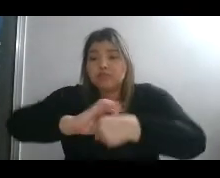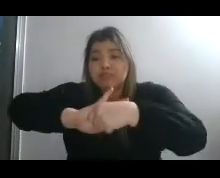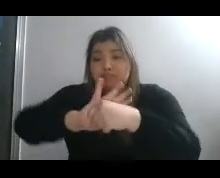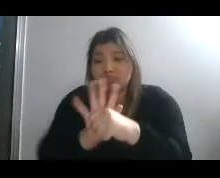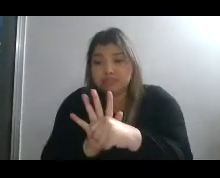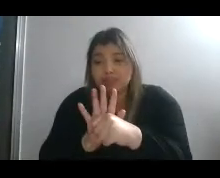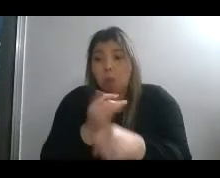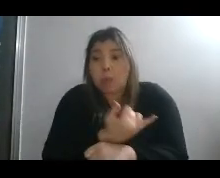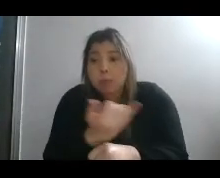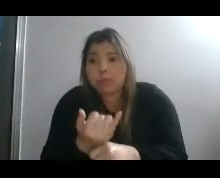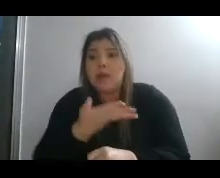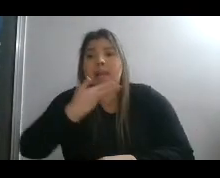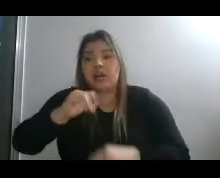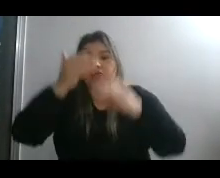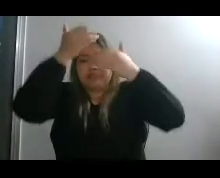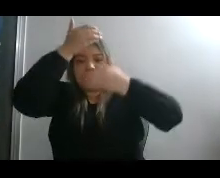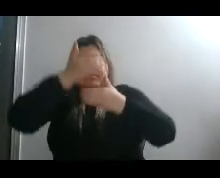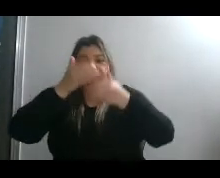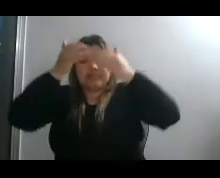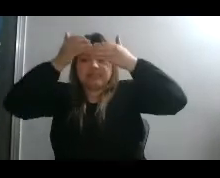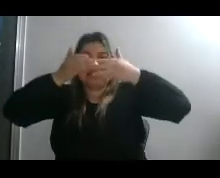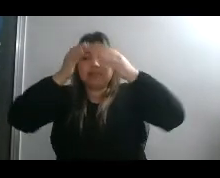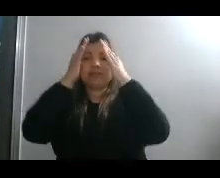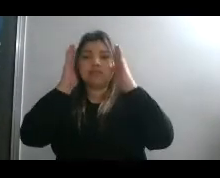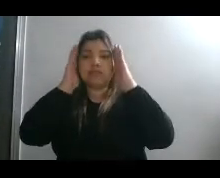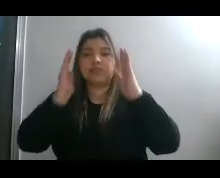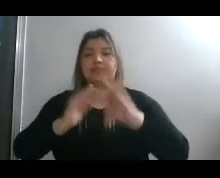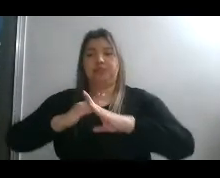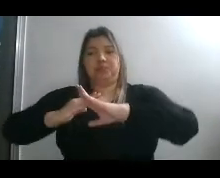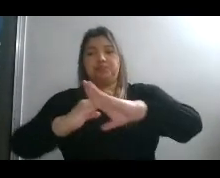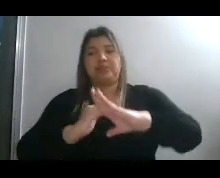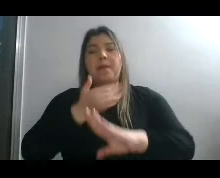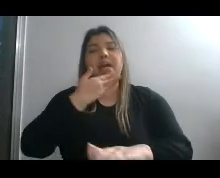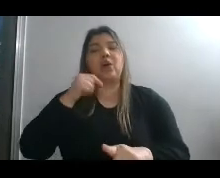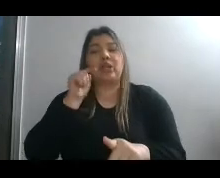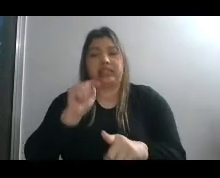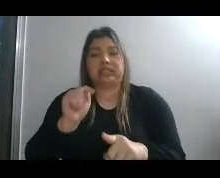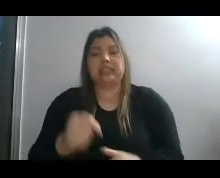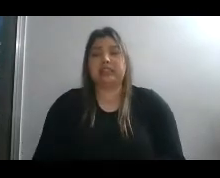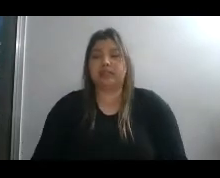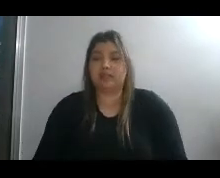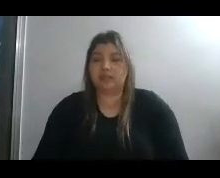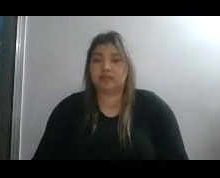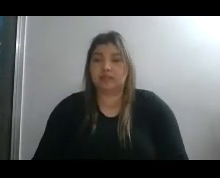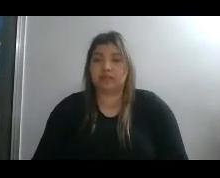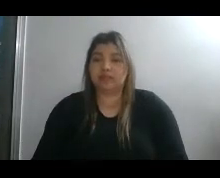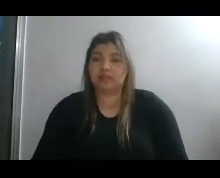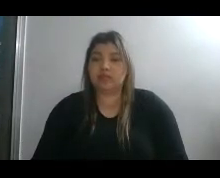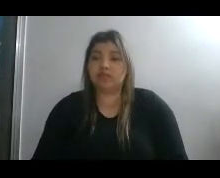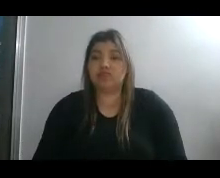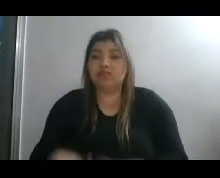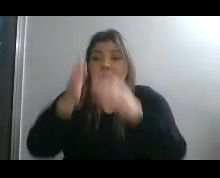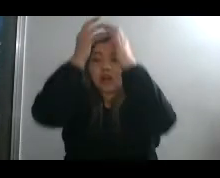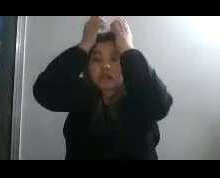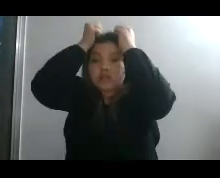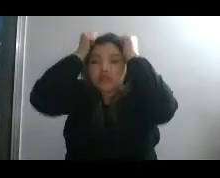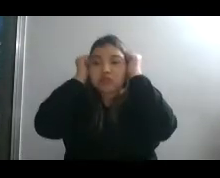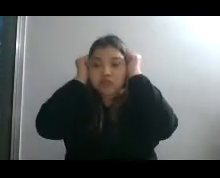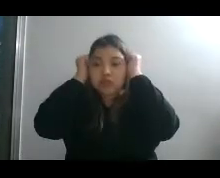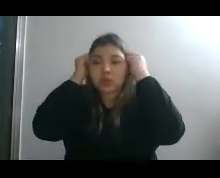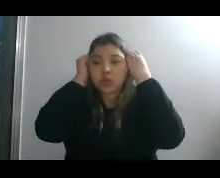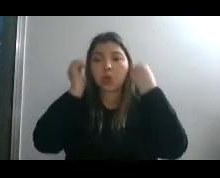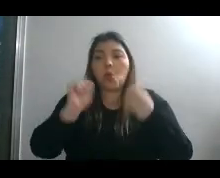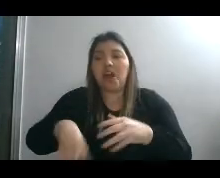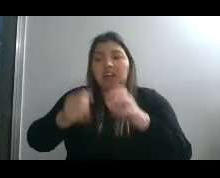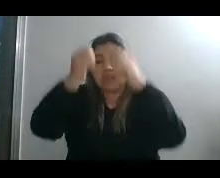pacientes con COVID-19. El gorro puede ser desechable, puede ser